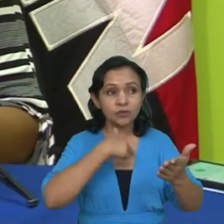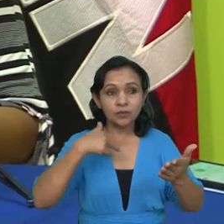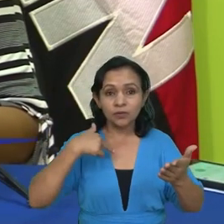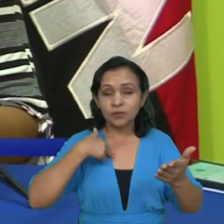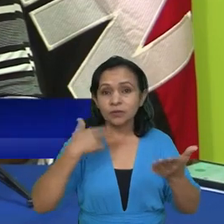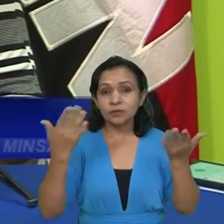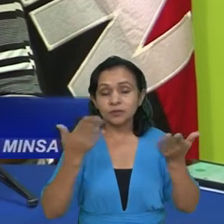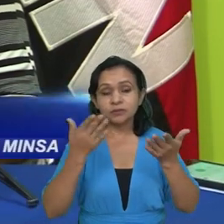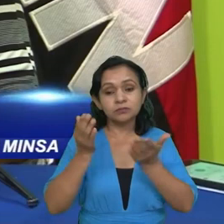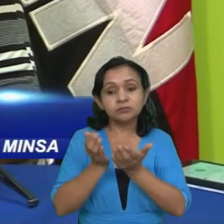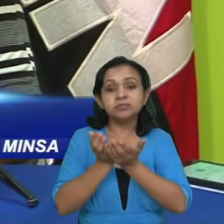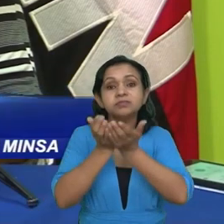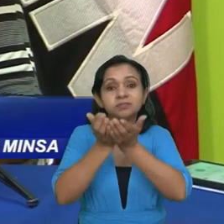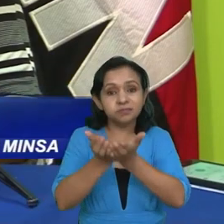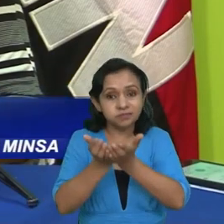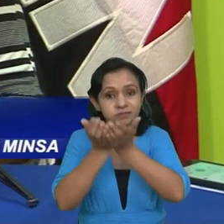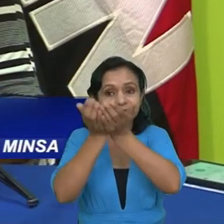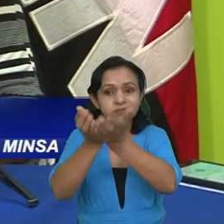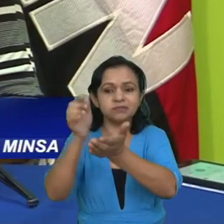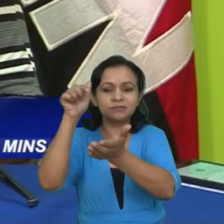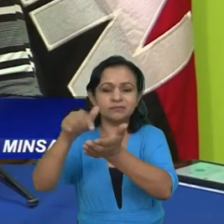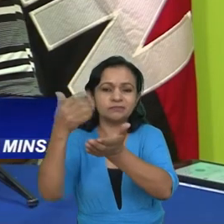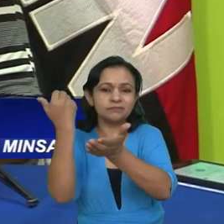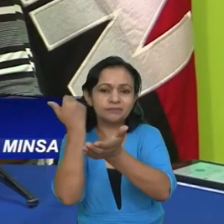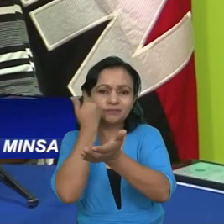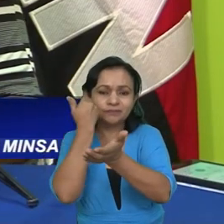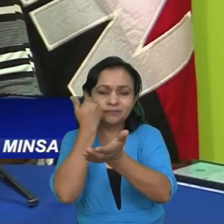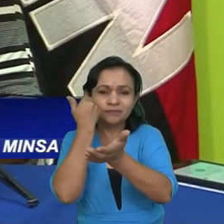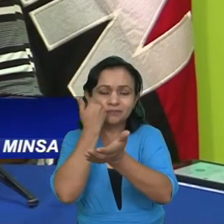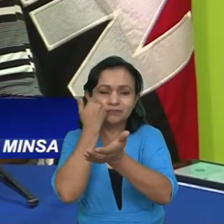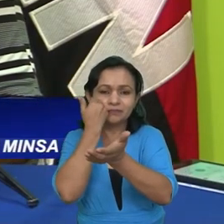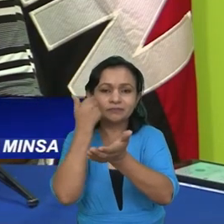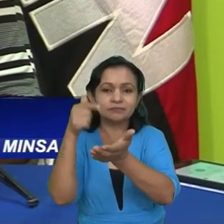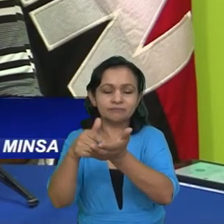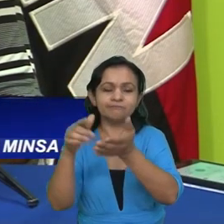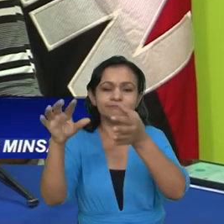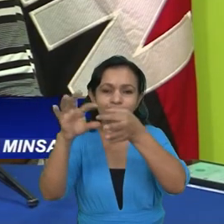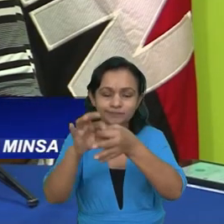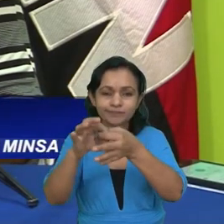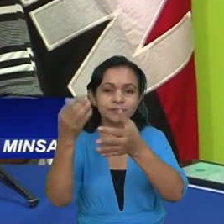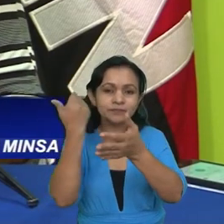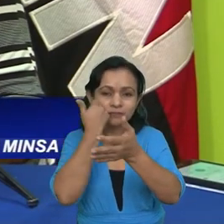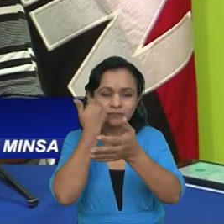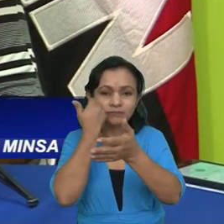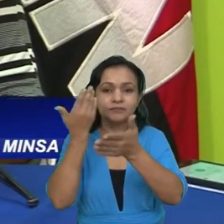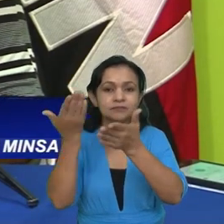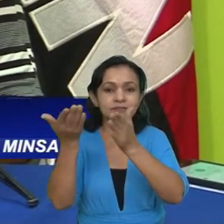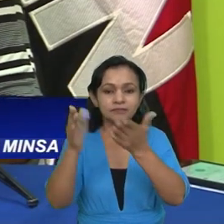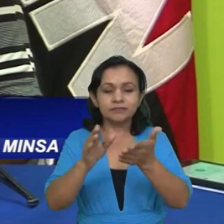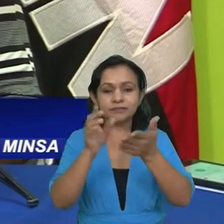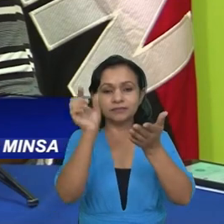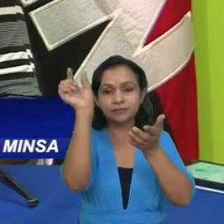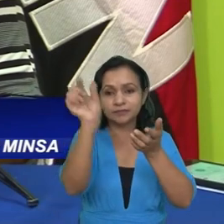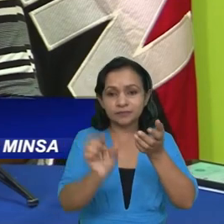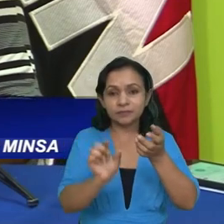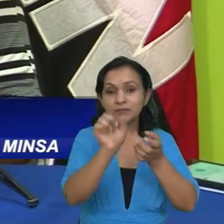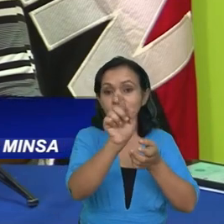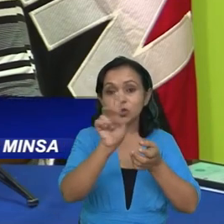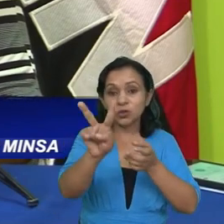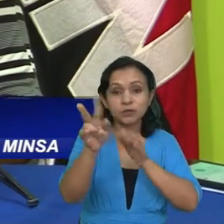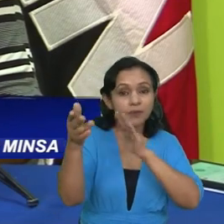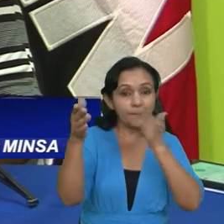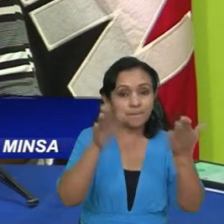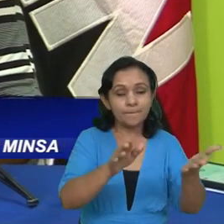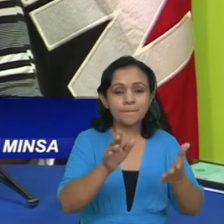un crucero que sea que corresponde japonés que se une a esa a ese grupo en italia llevamos 12 fallecidos